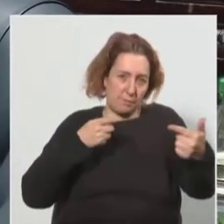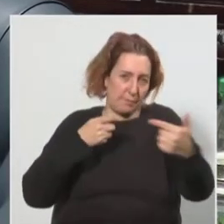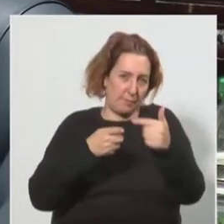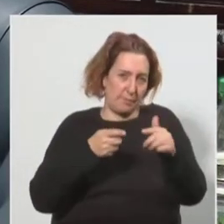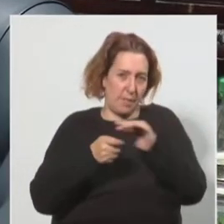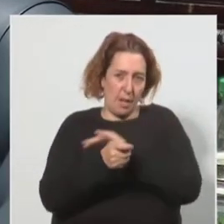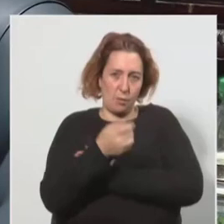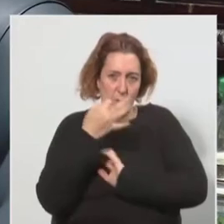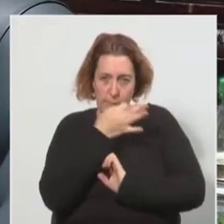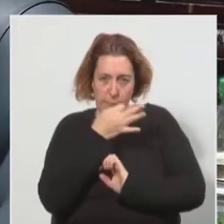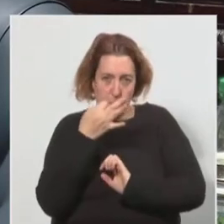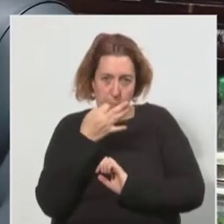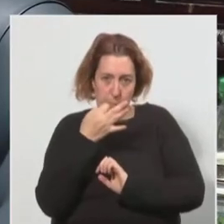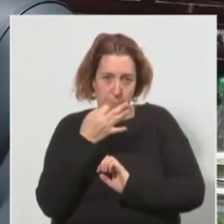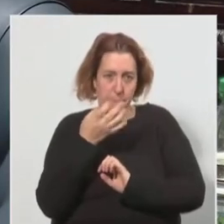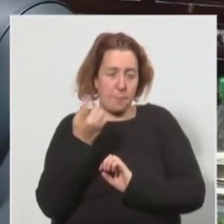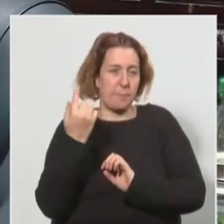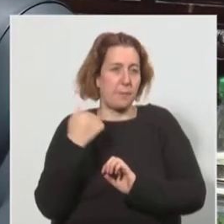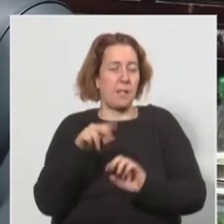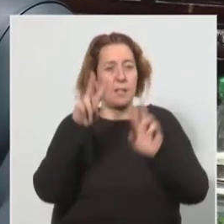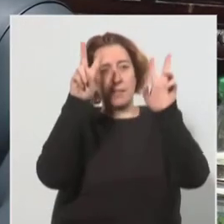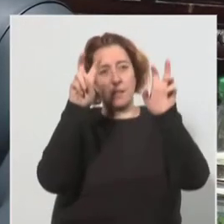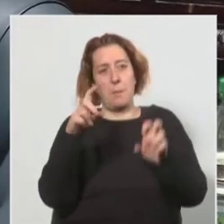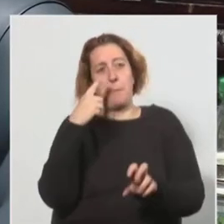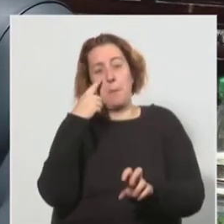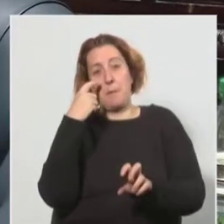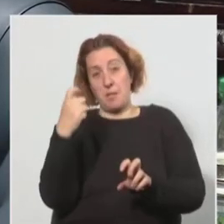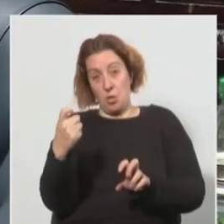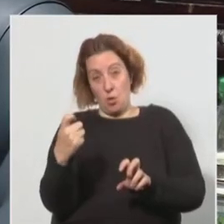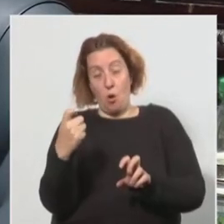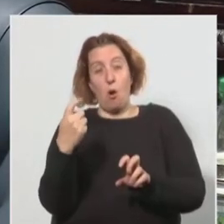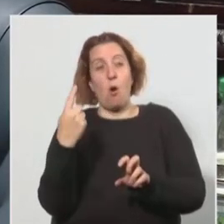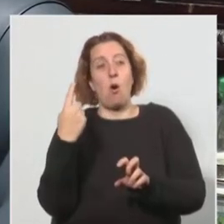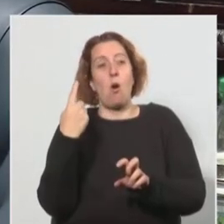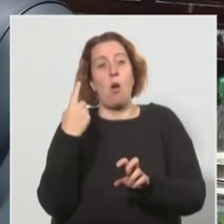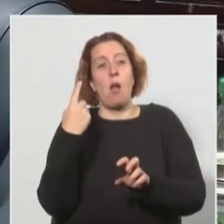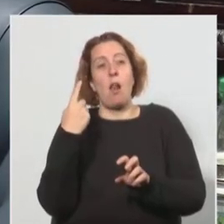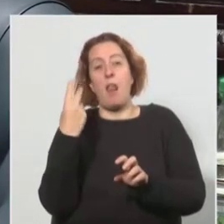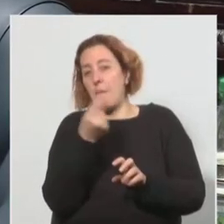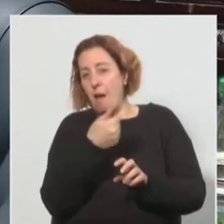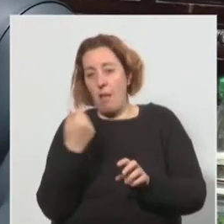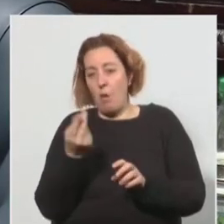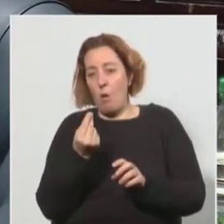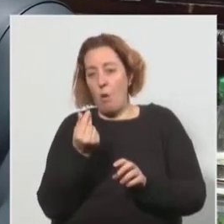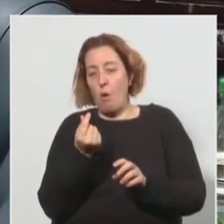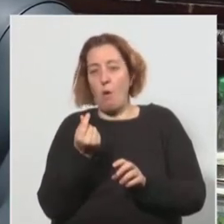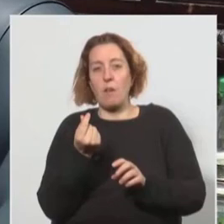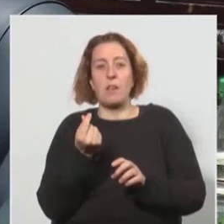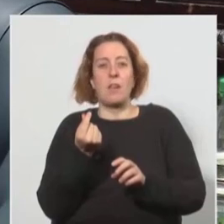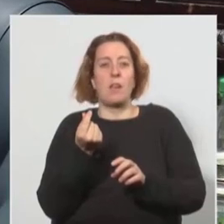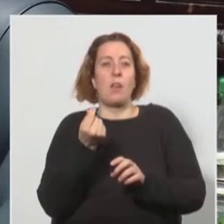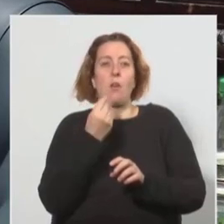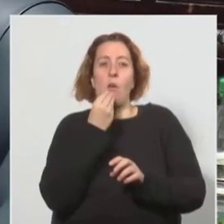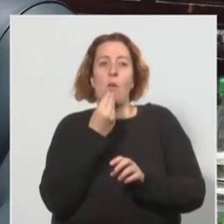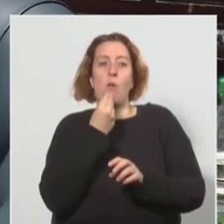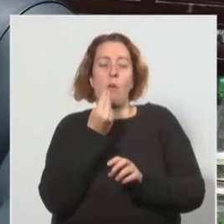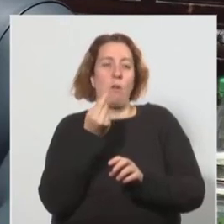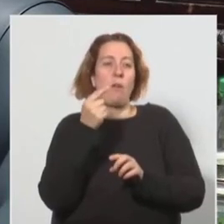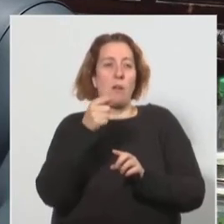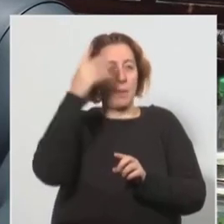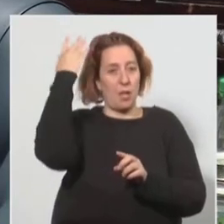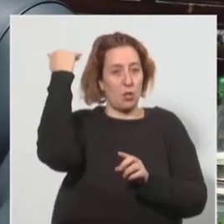O sea, en materia de prevención de lavado y financiamiento del terrorismo, Emiratos Árabes está entre